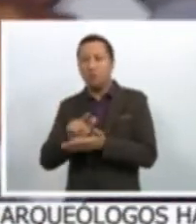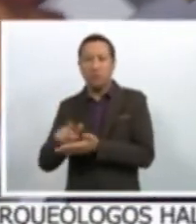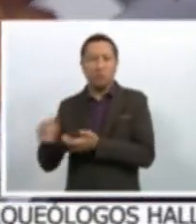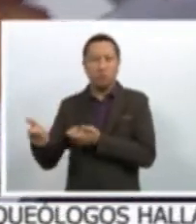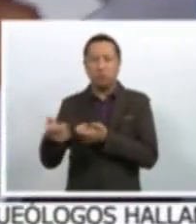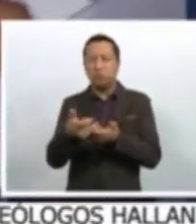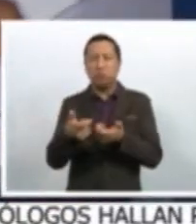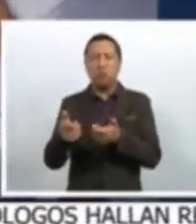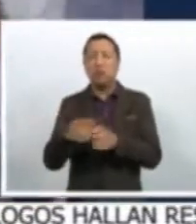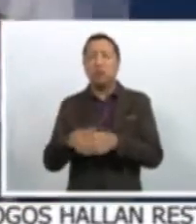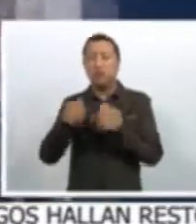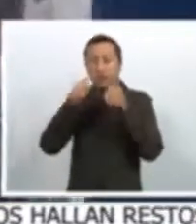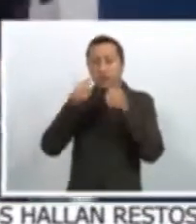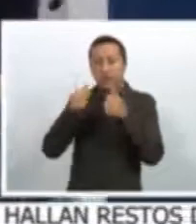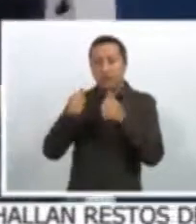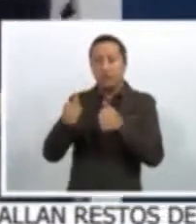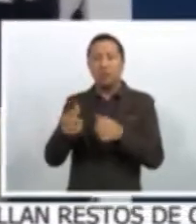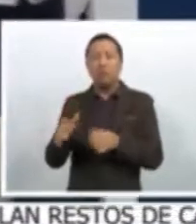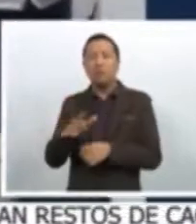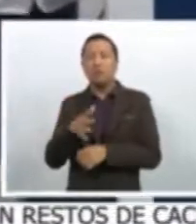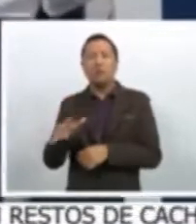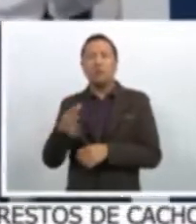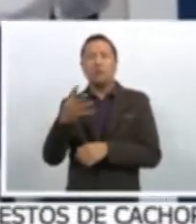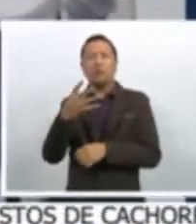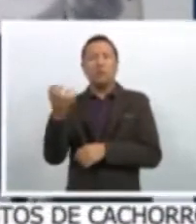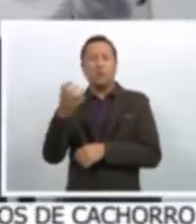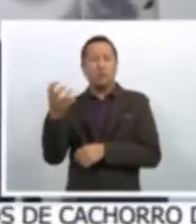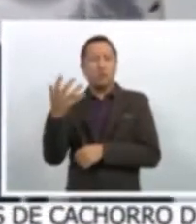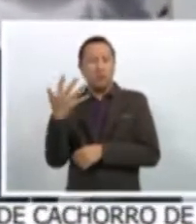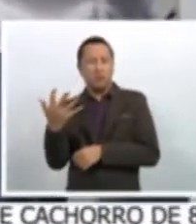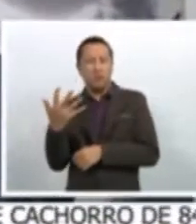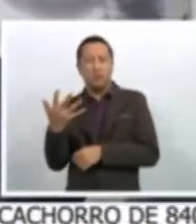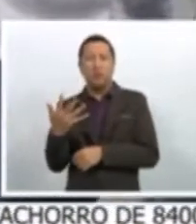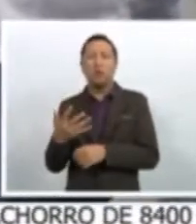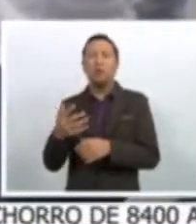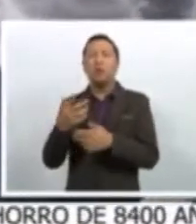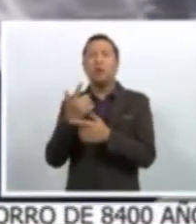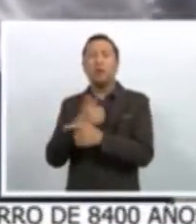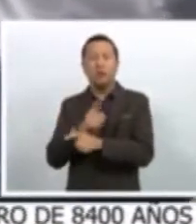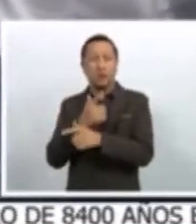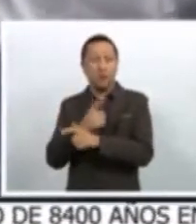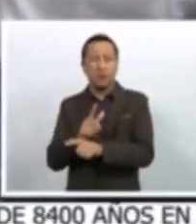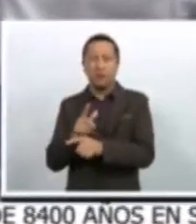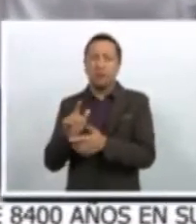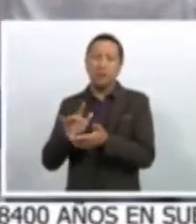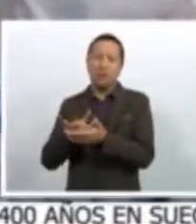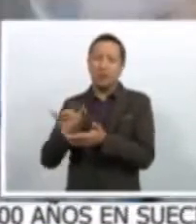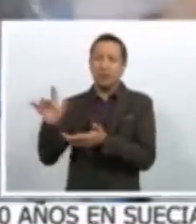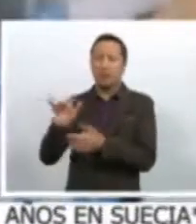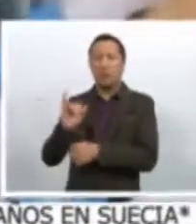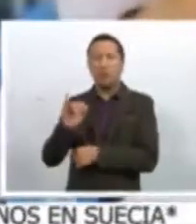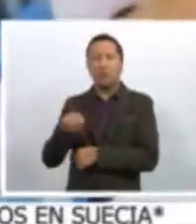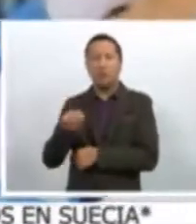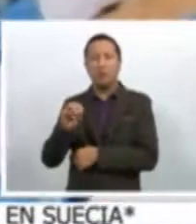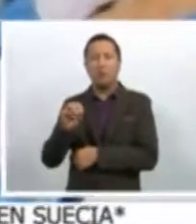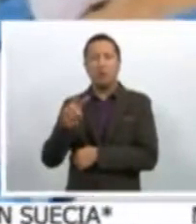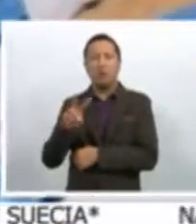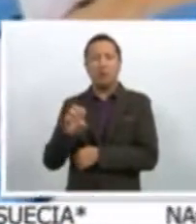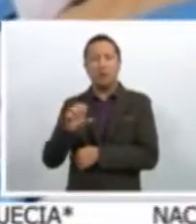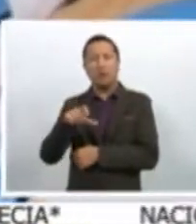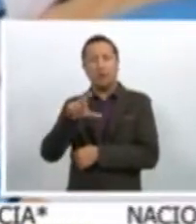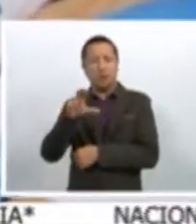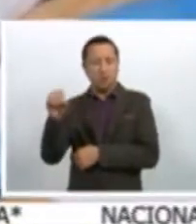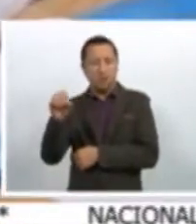y hemos atendido 405 taxis, ¿no?, que también con el apoyo del Instituto de Movilidad hemos estado de manera